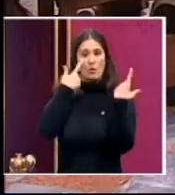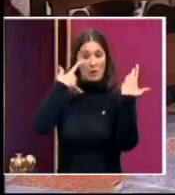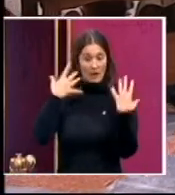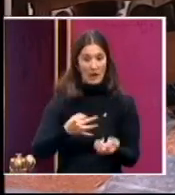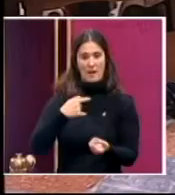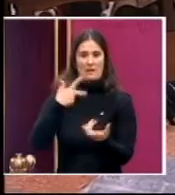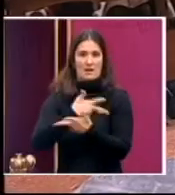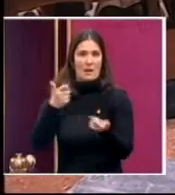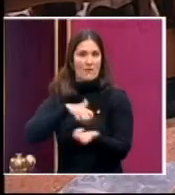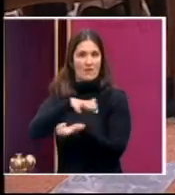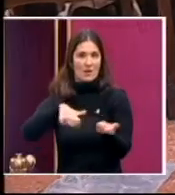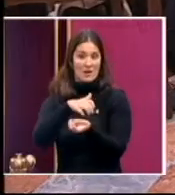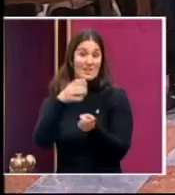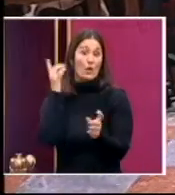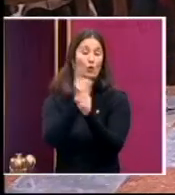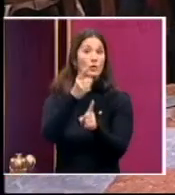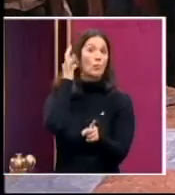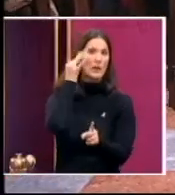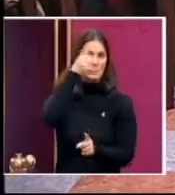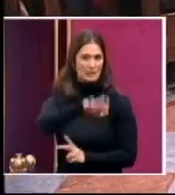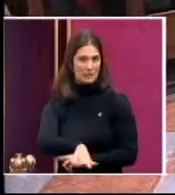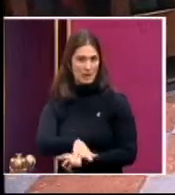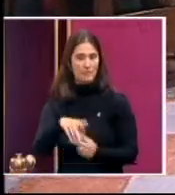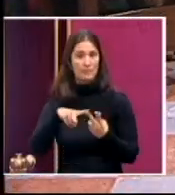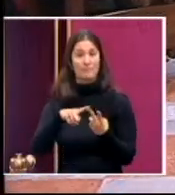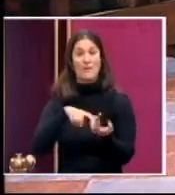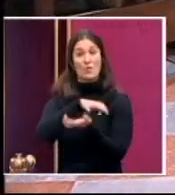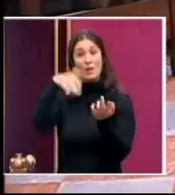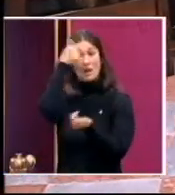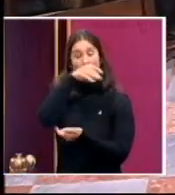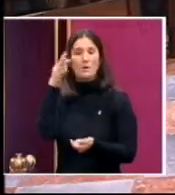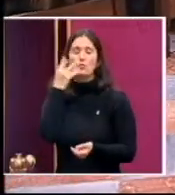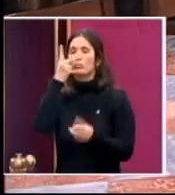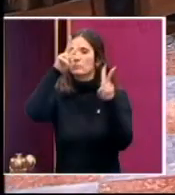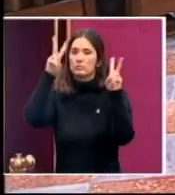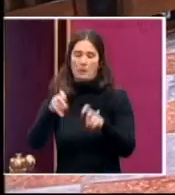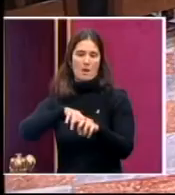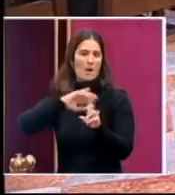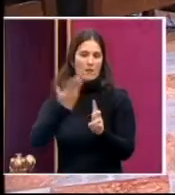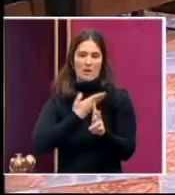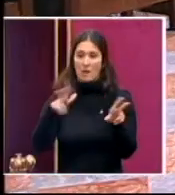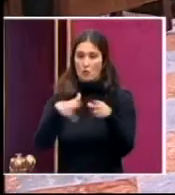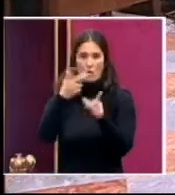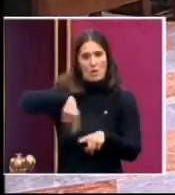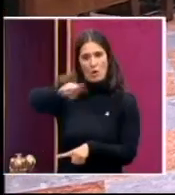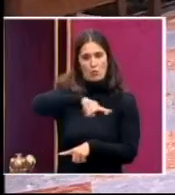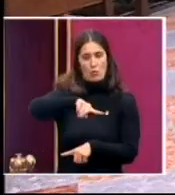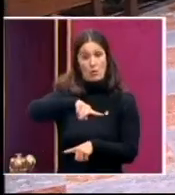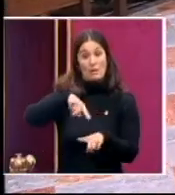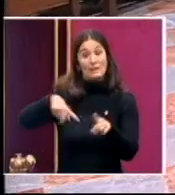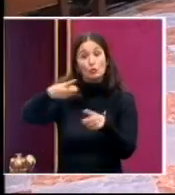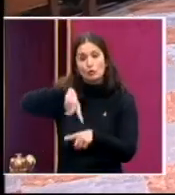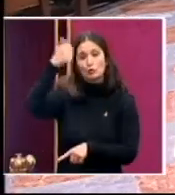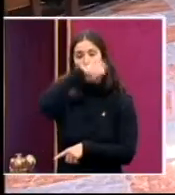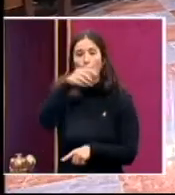de la violencia contra las mujeres y las niñas. Considerar la violencia machista una cuestión que afecta a la sociedad en su conjunto, de la que